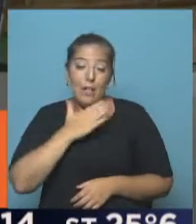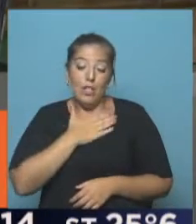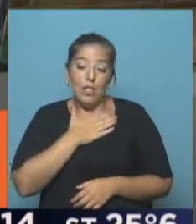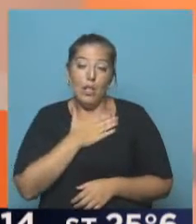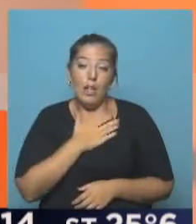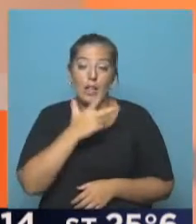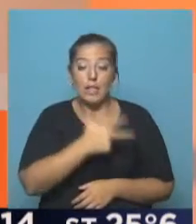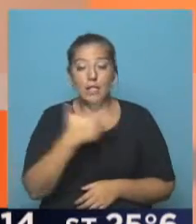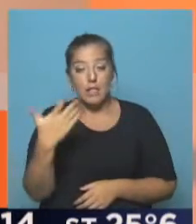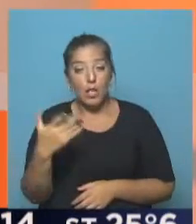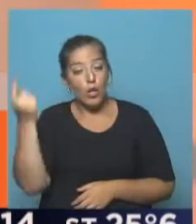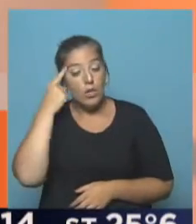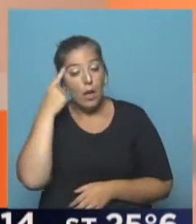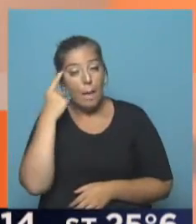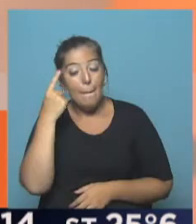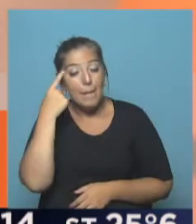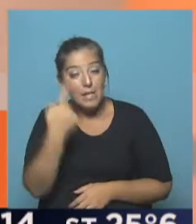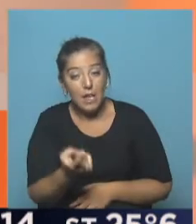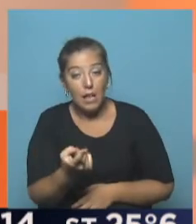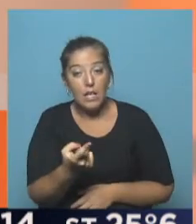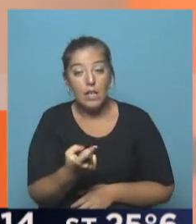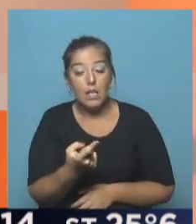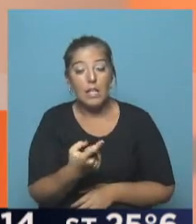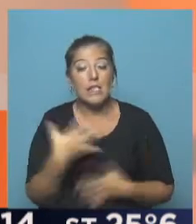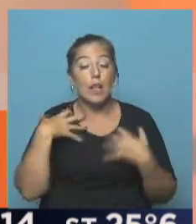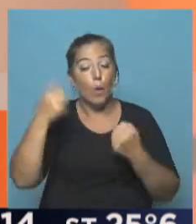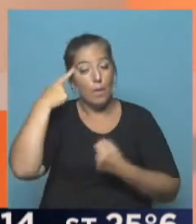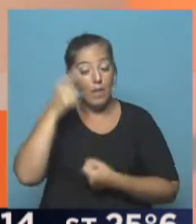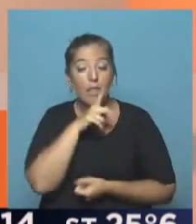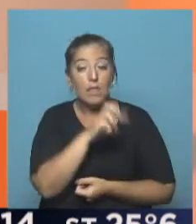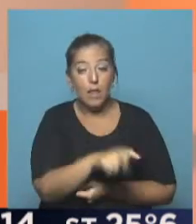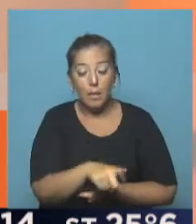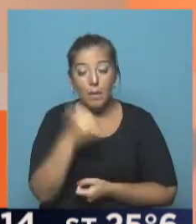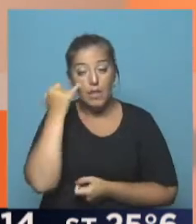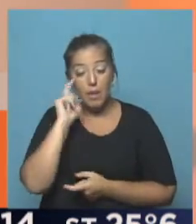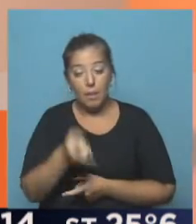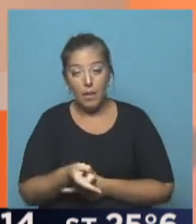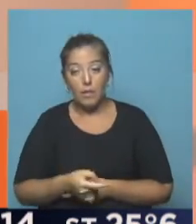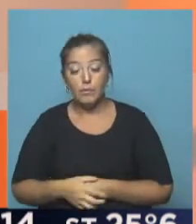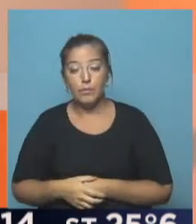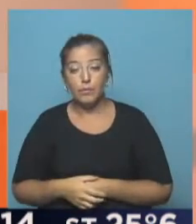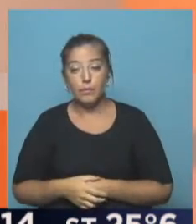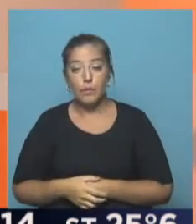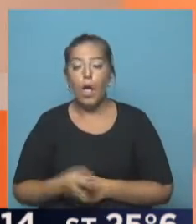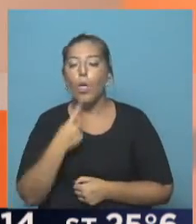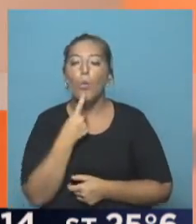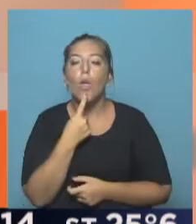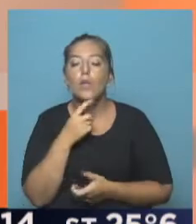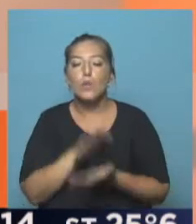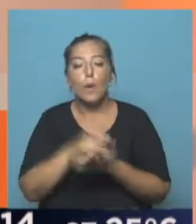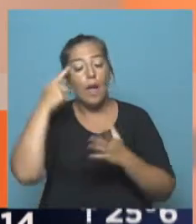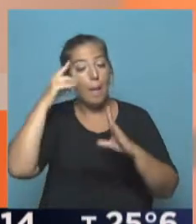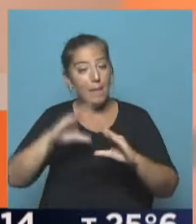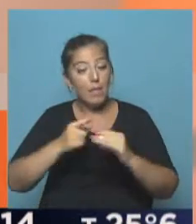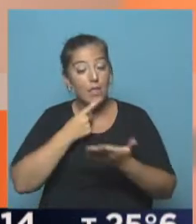35 psiquiatras a cuestionar la salud mental de Donald Trump y también a poner en duda la capacidad